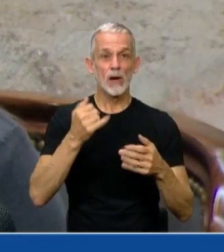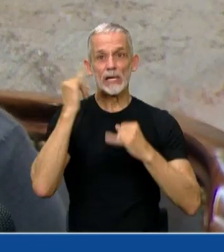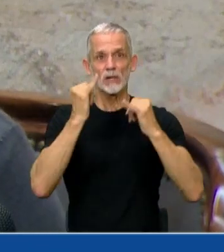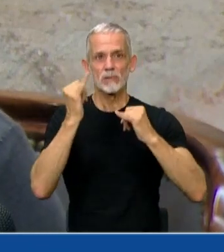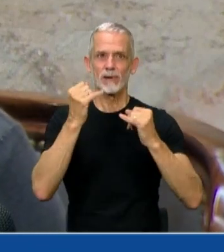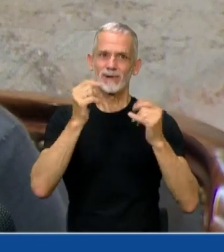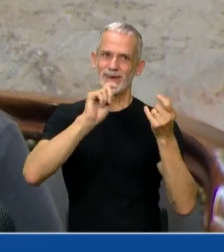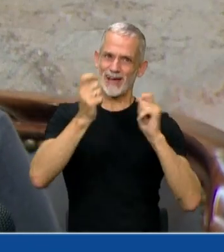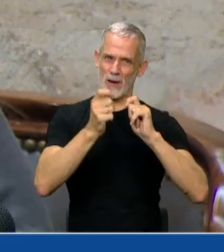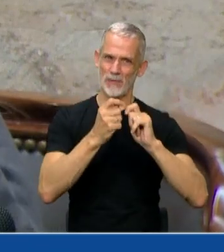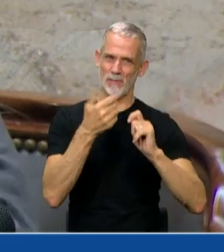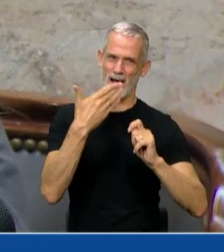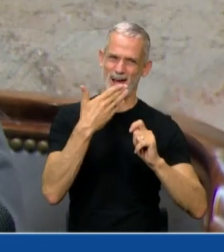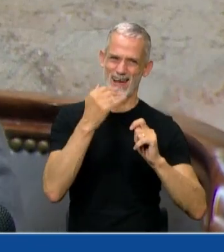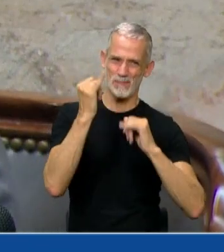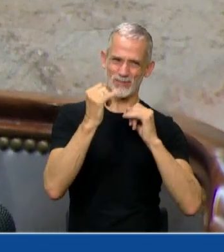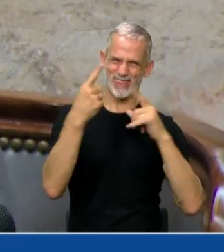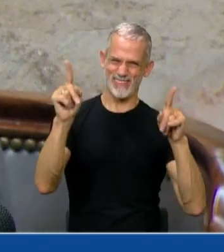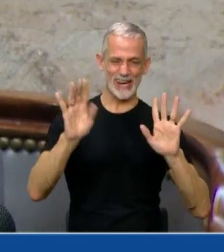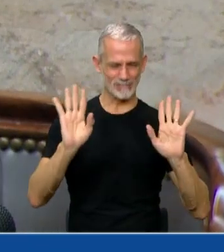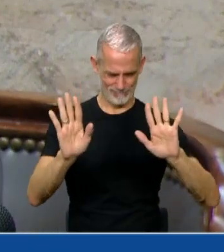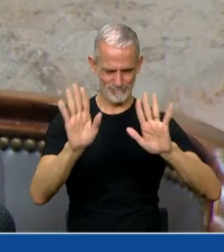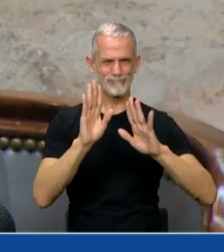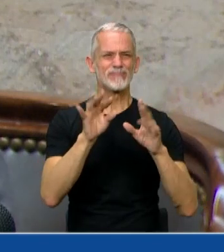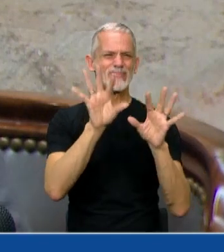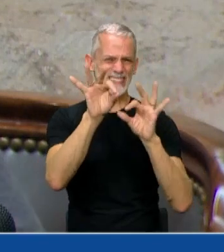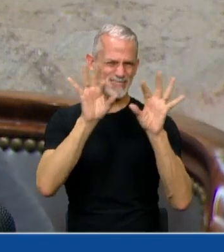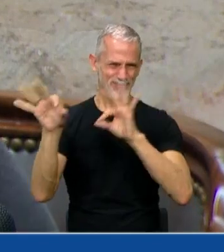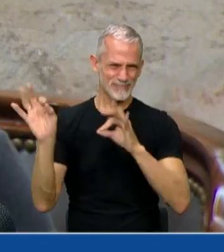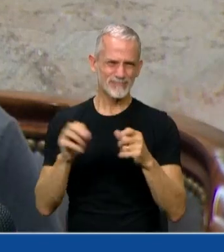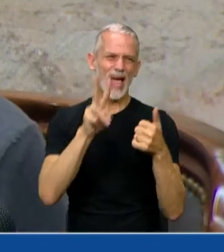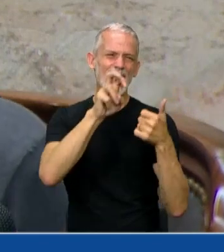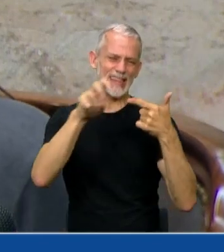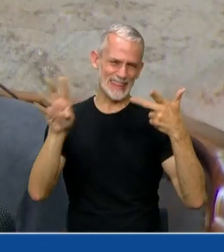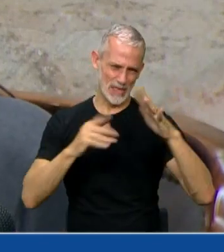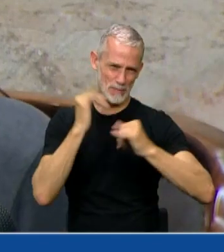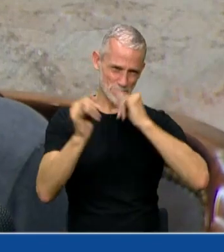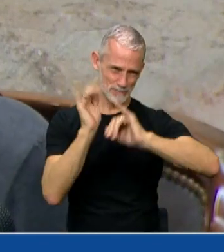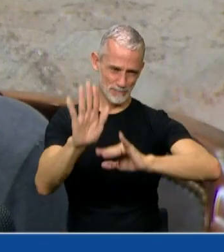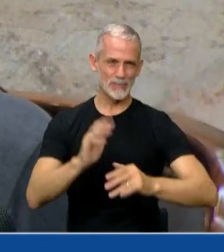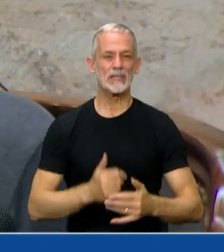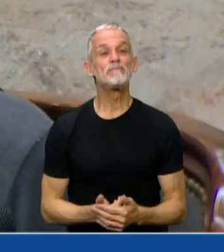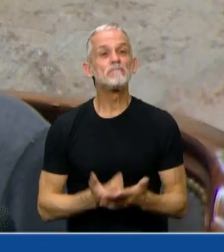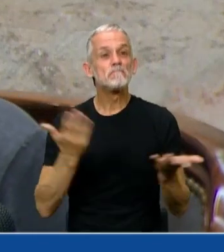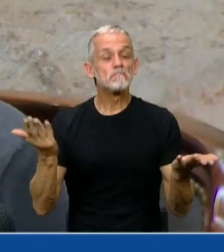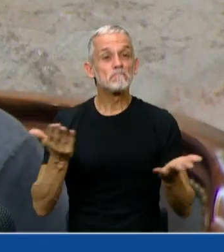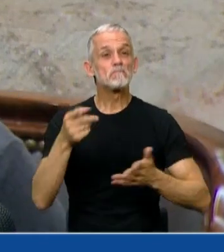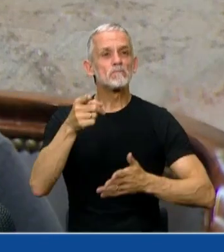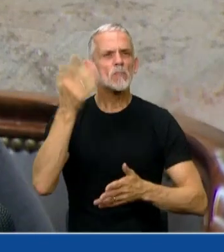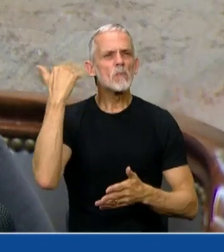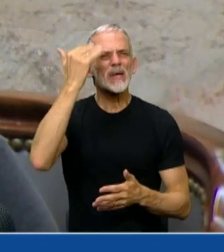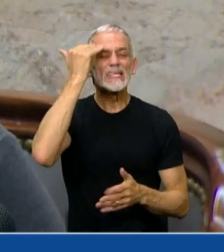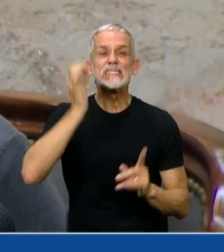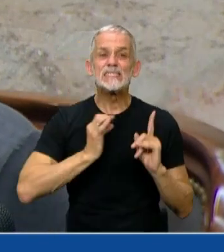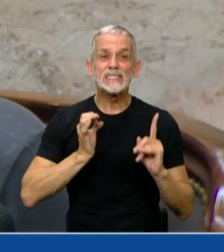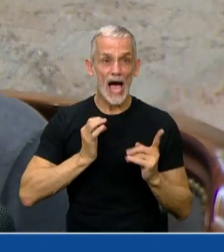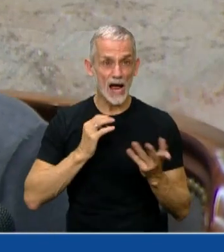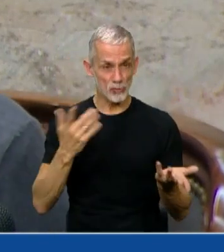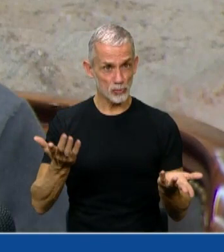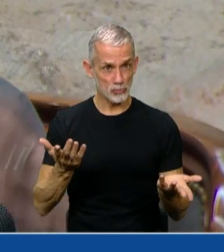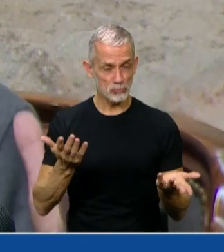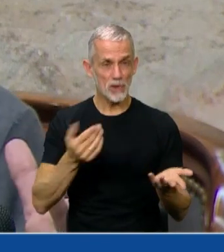cambian. Entonces, veamos algunas cuestiones que me parecen importantes mencionar. Hace bastante más de 15 años que